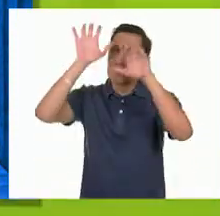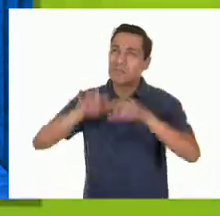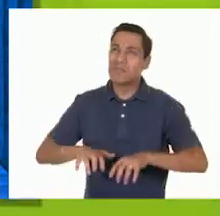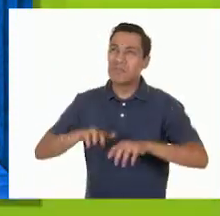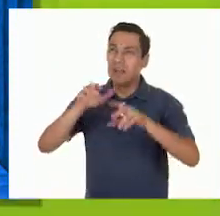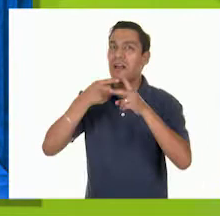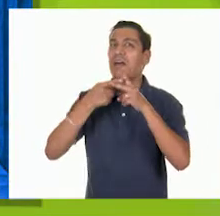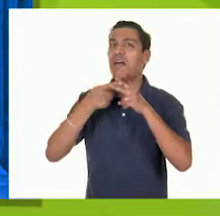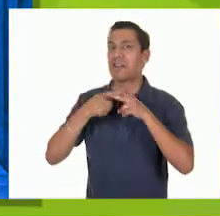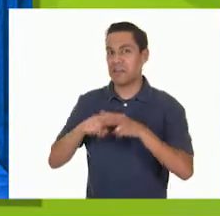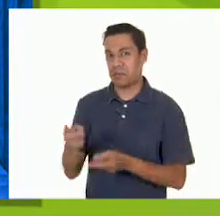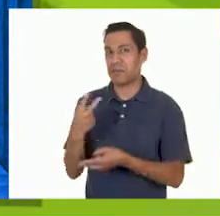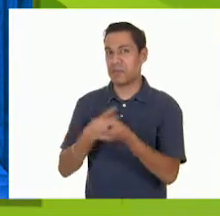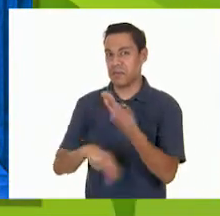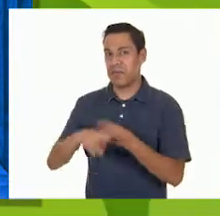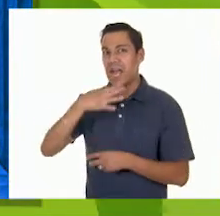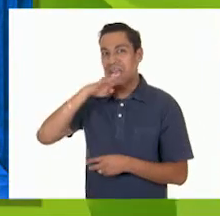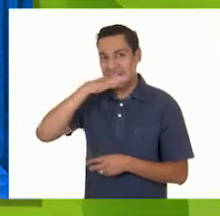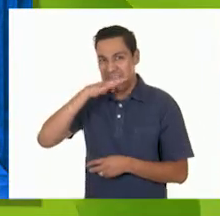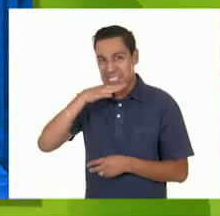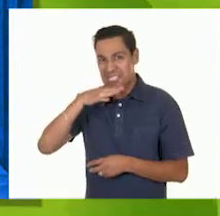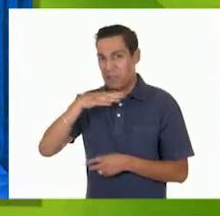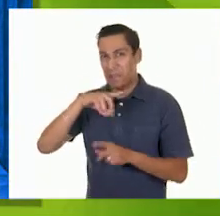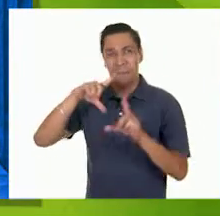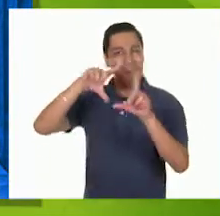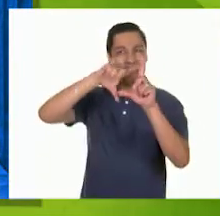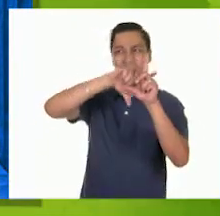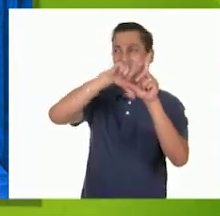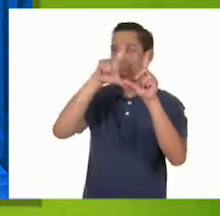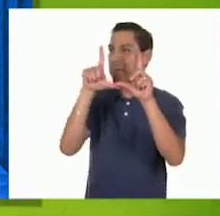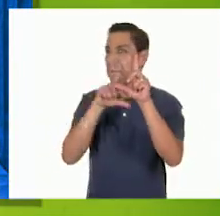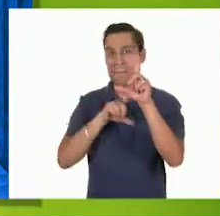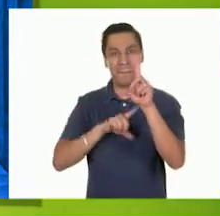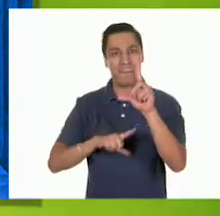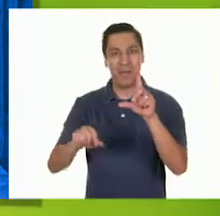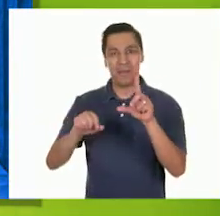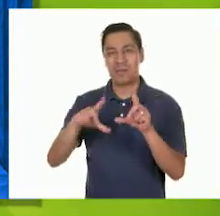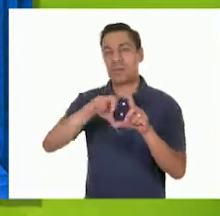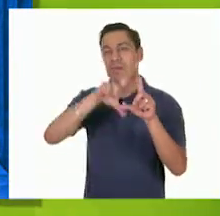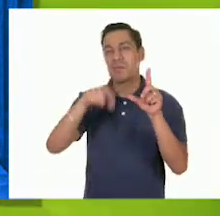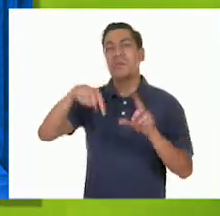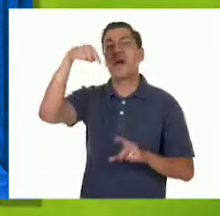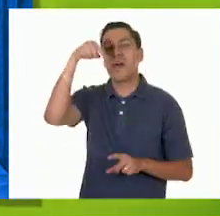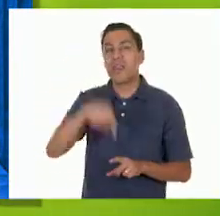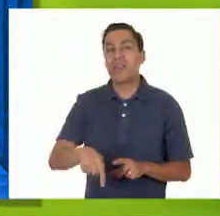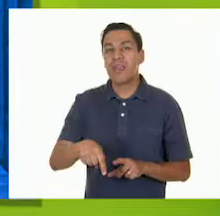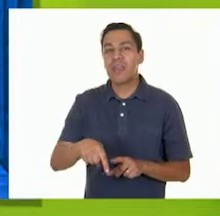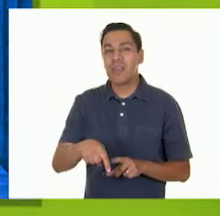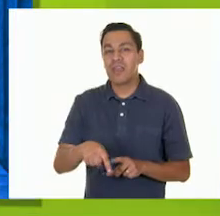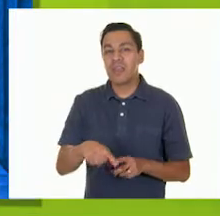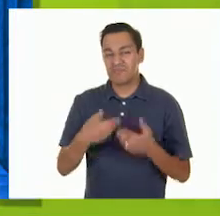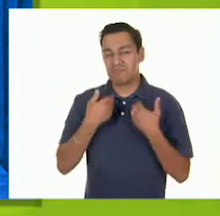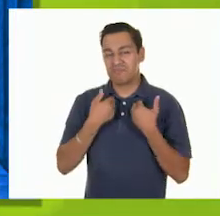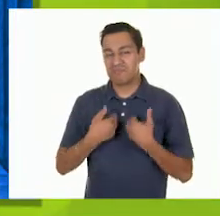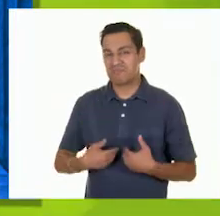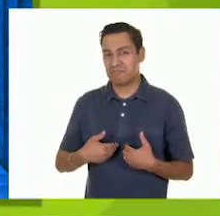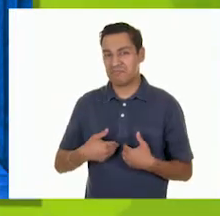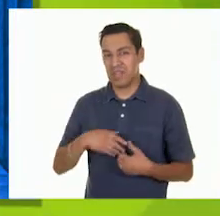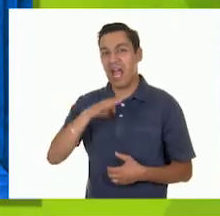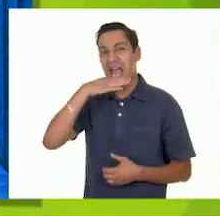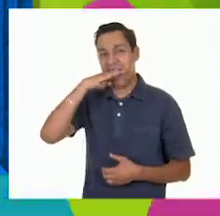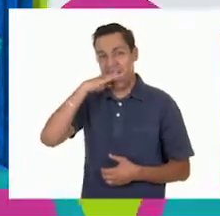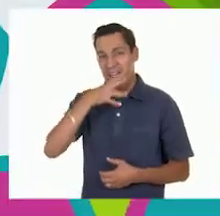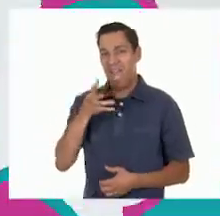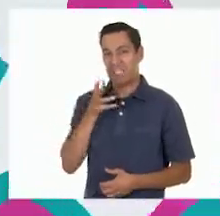a todos los mexicanos porque los mexicanos somos los hombres y las mujeres del